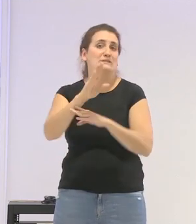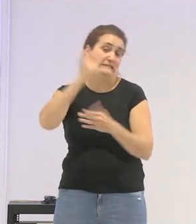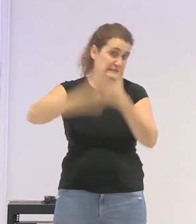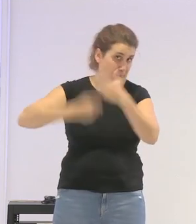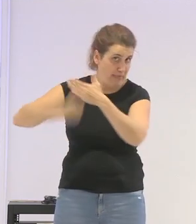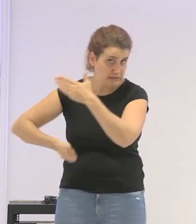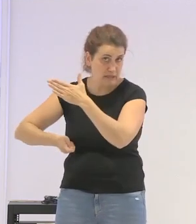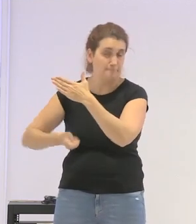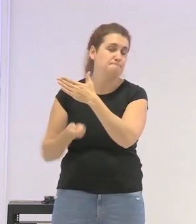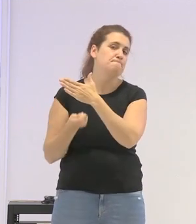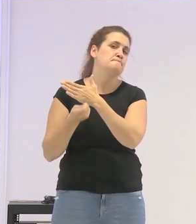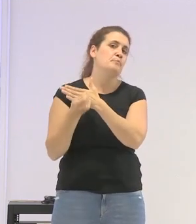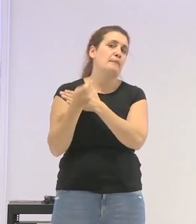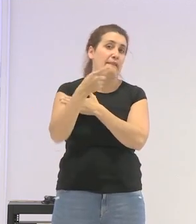derecha